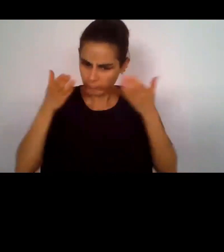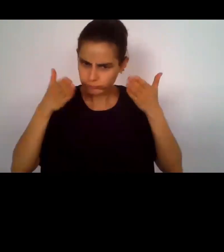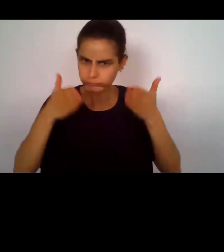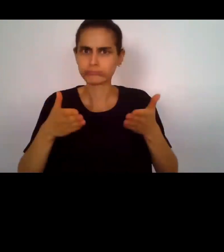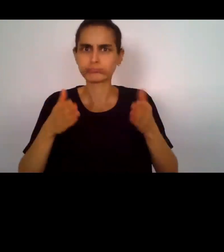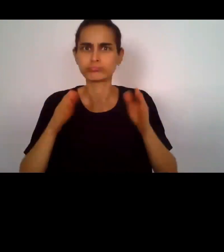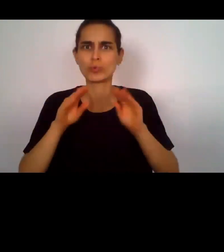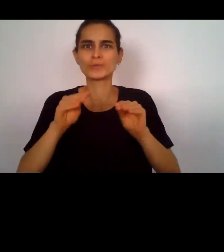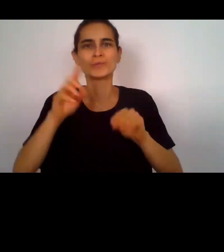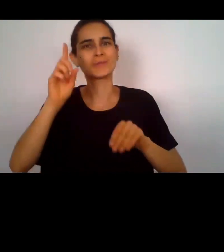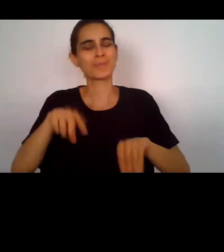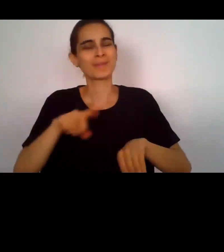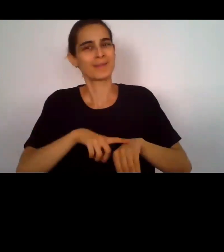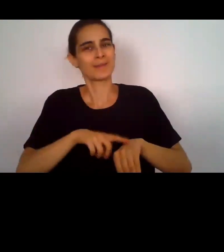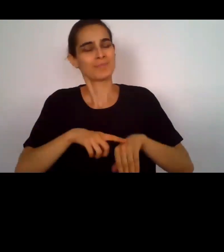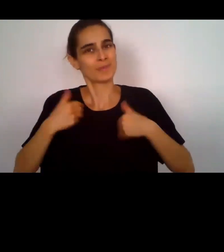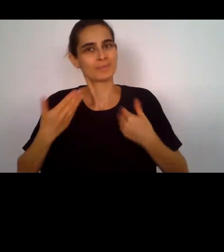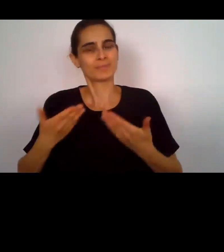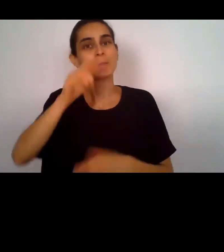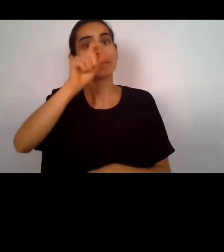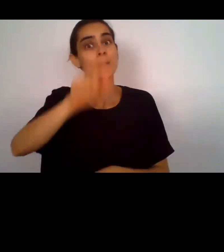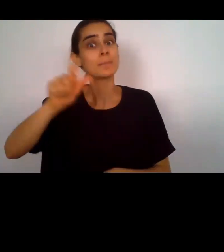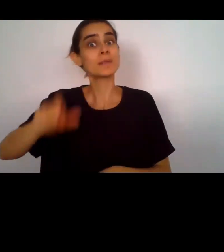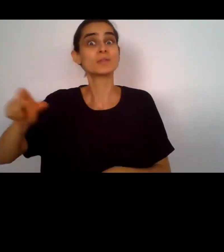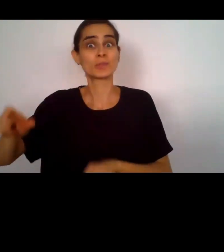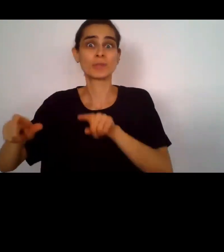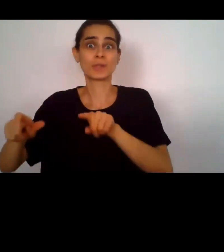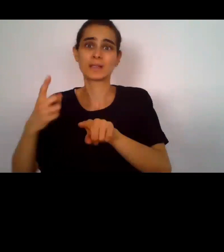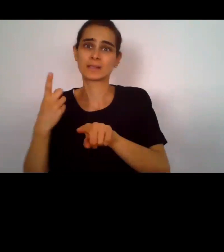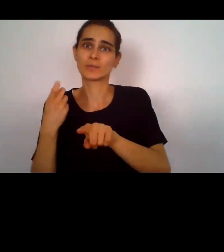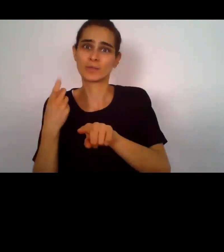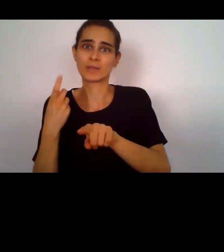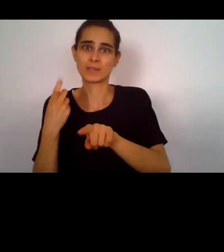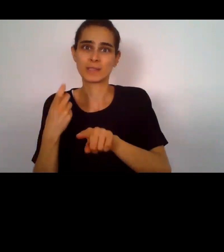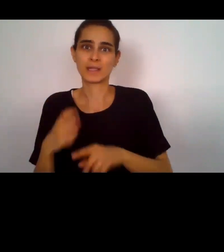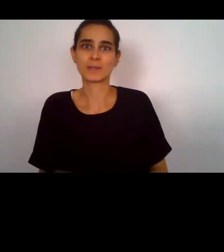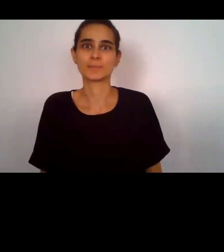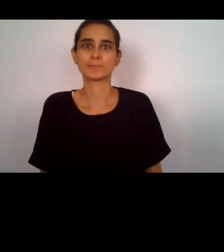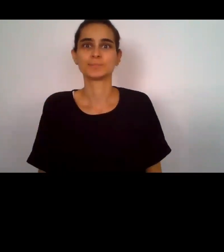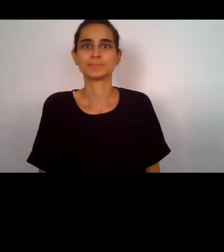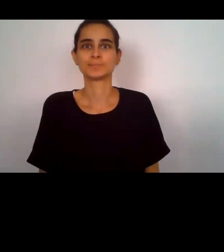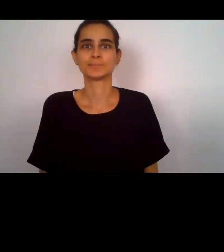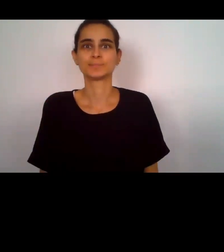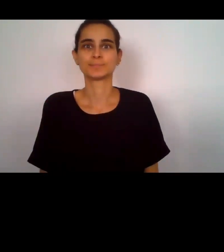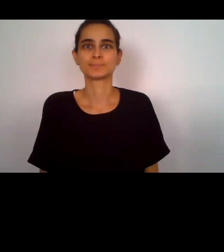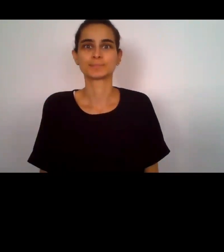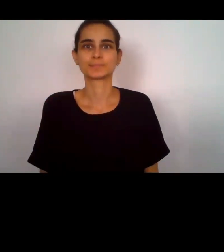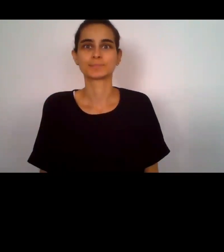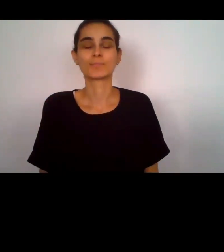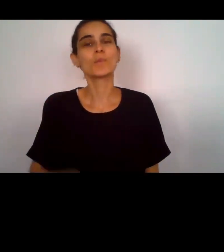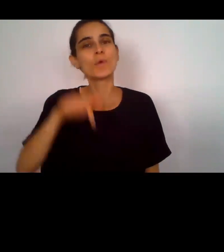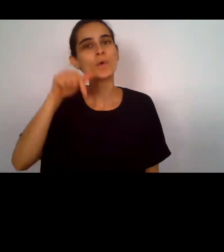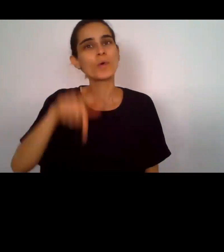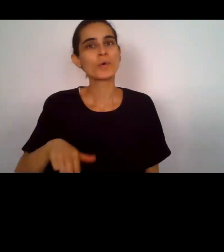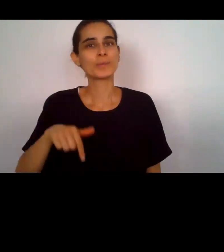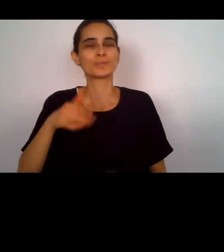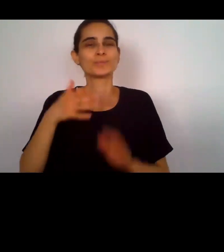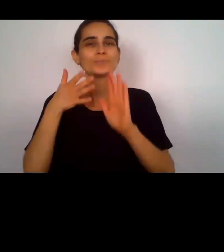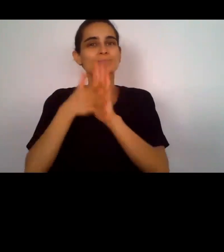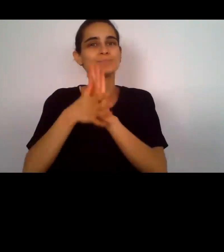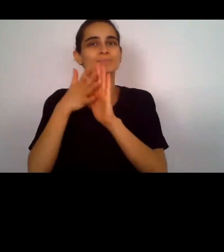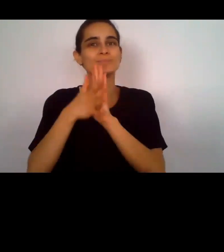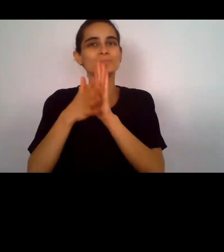a personas que realmente lo necesitan. Hoy se os va a hablar de